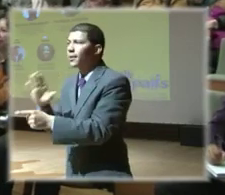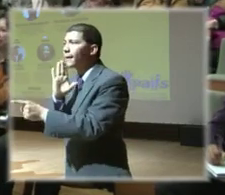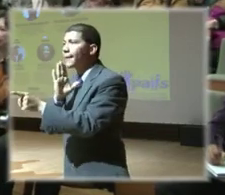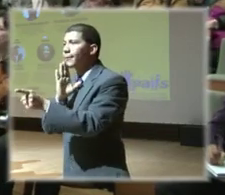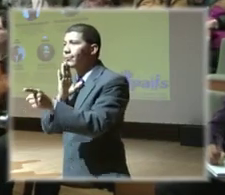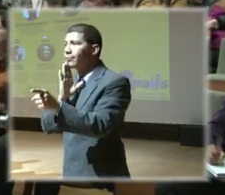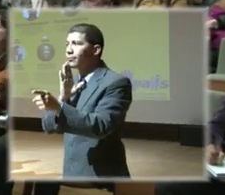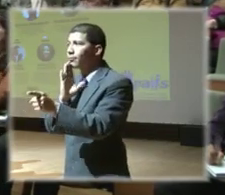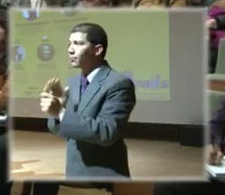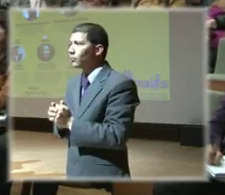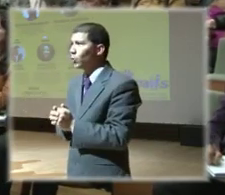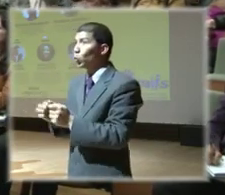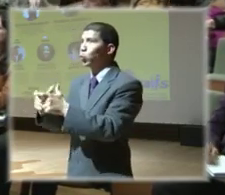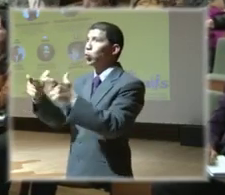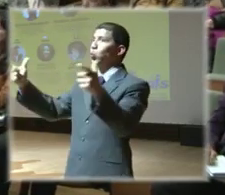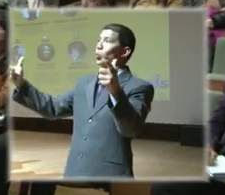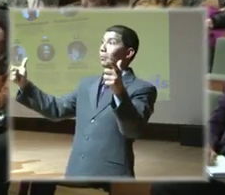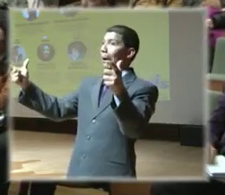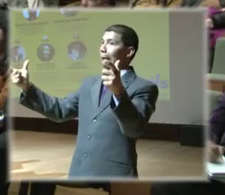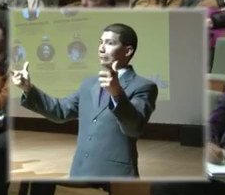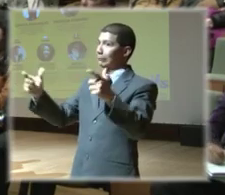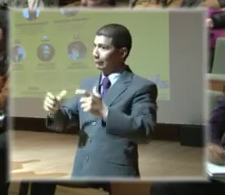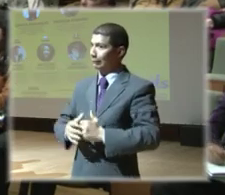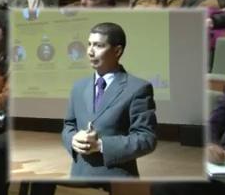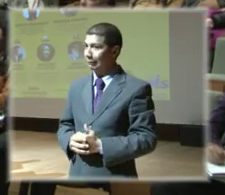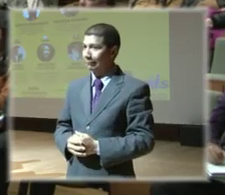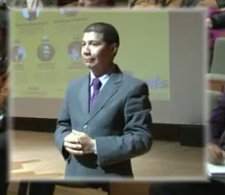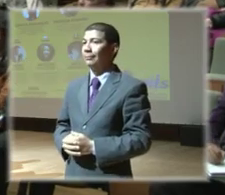Un gran número de personas levantan la mano.